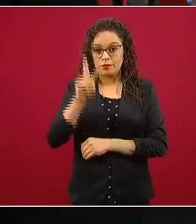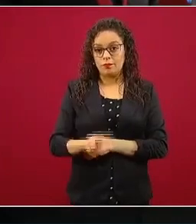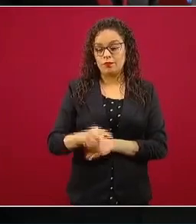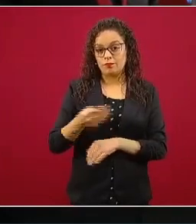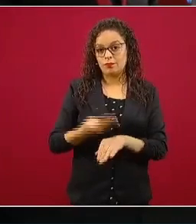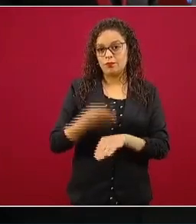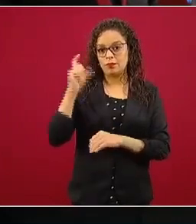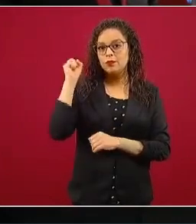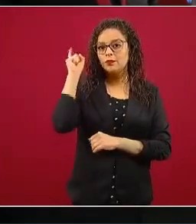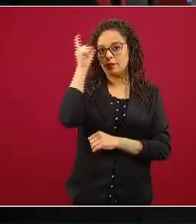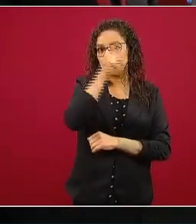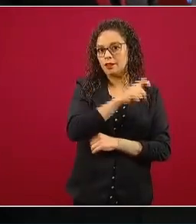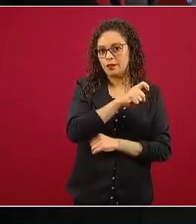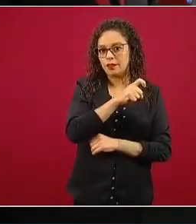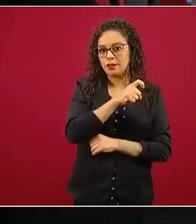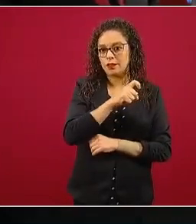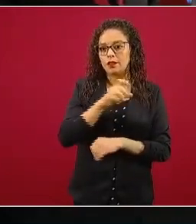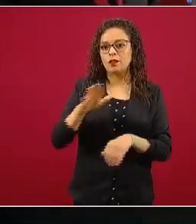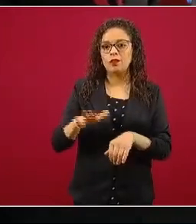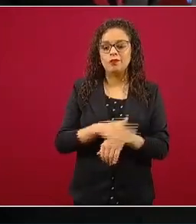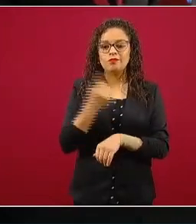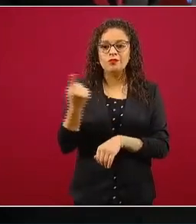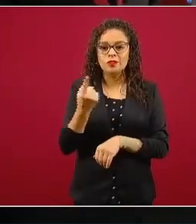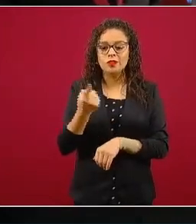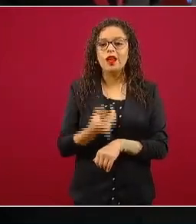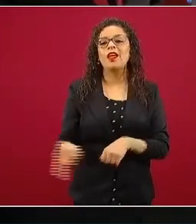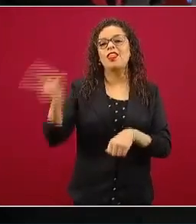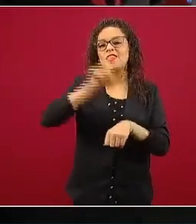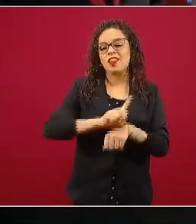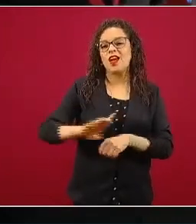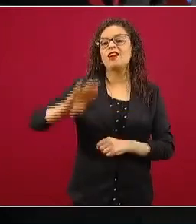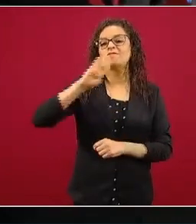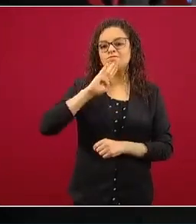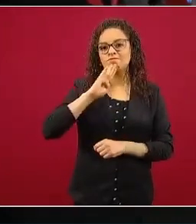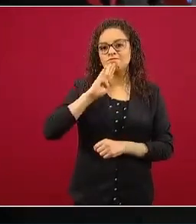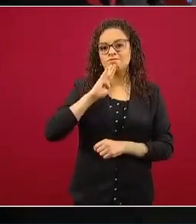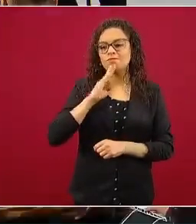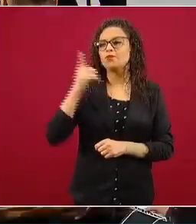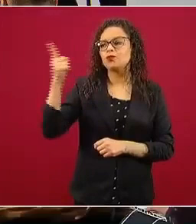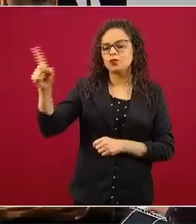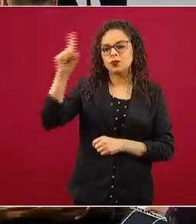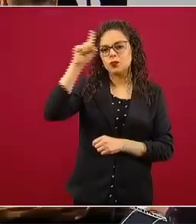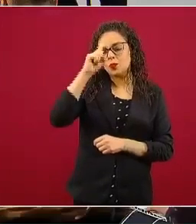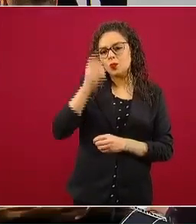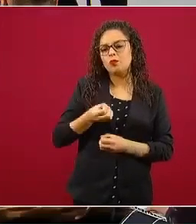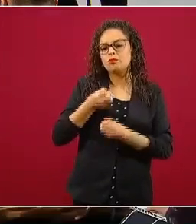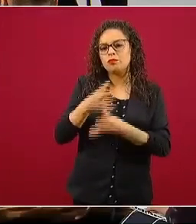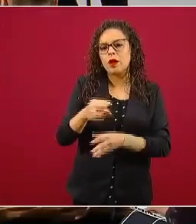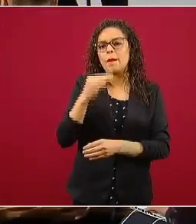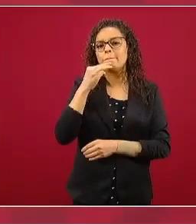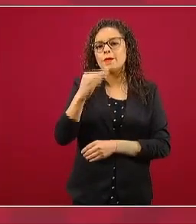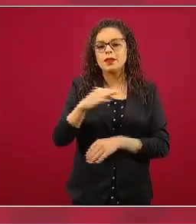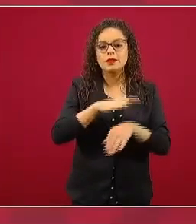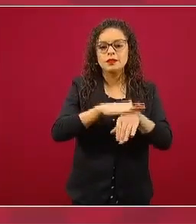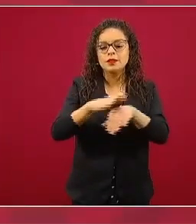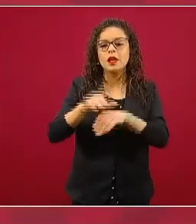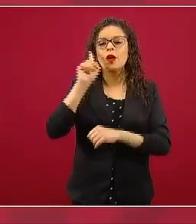se celebra el Día de las Madres. ¿Qué mensaje le daría a todas las mujeres? Gracias.